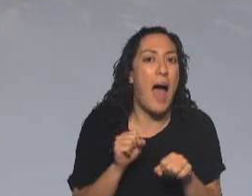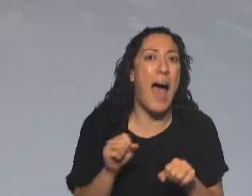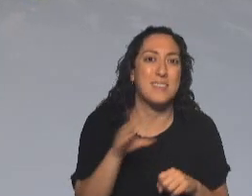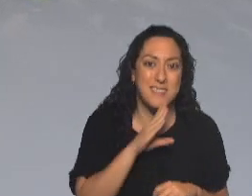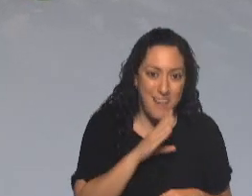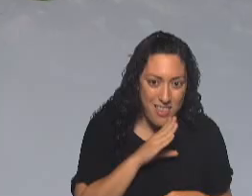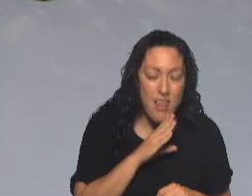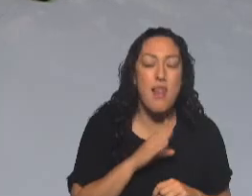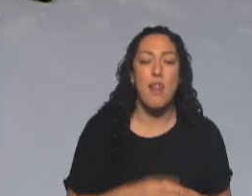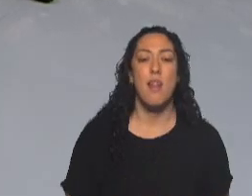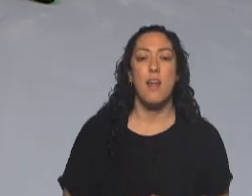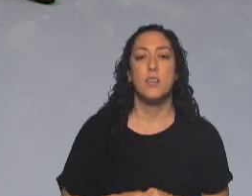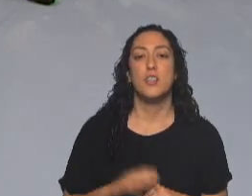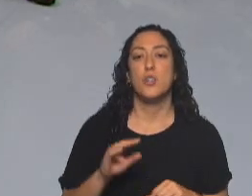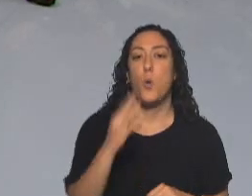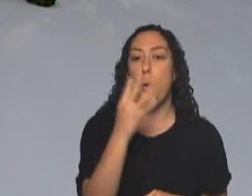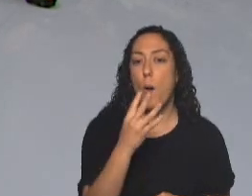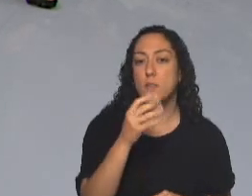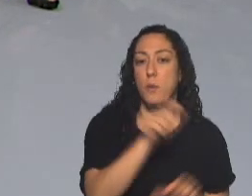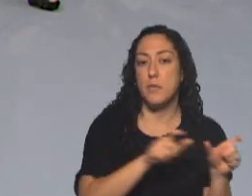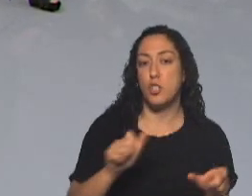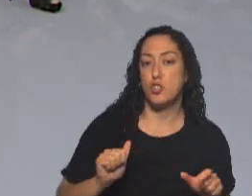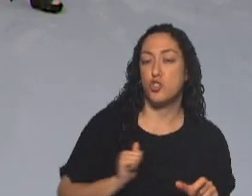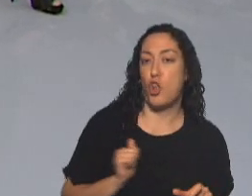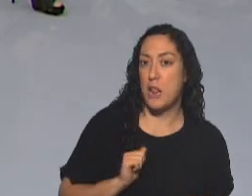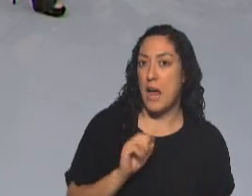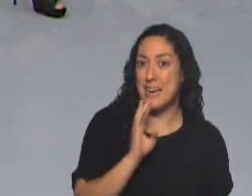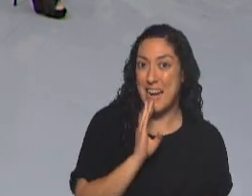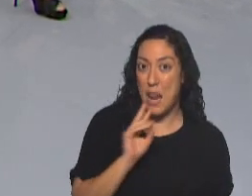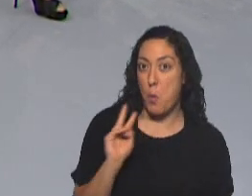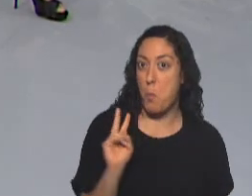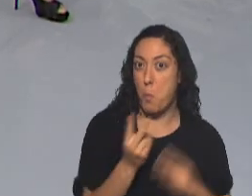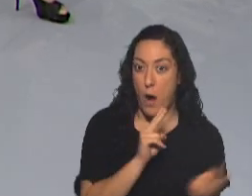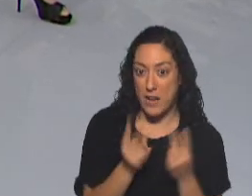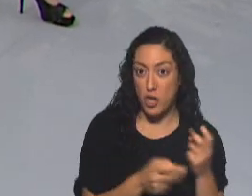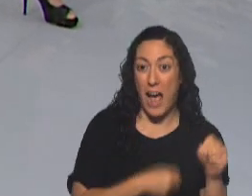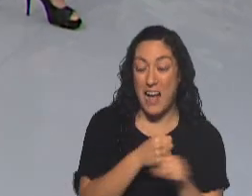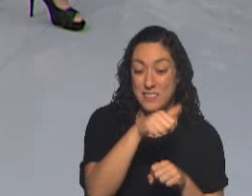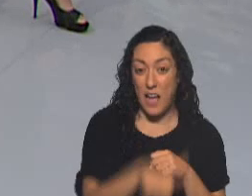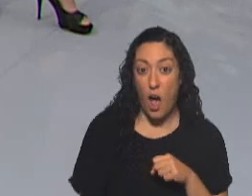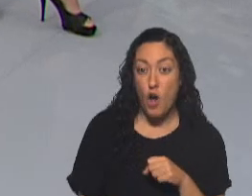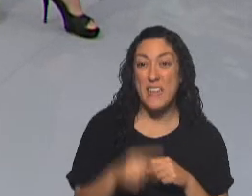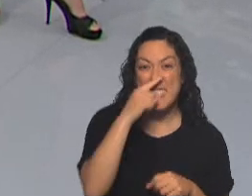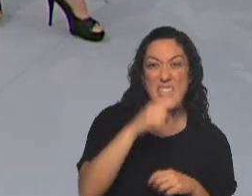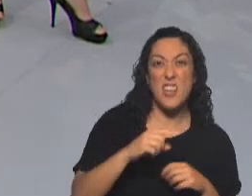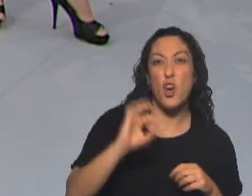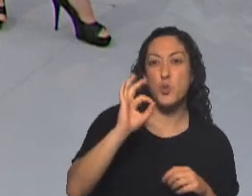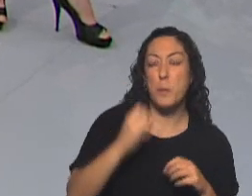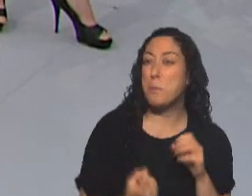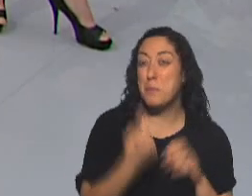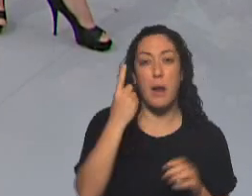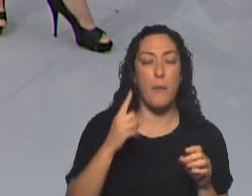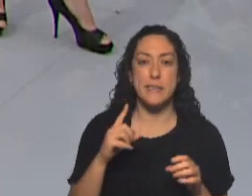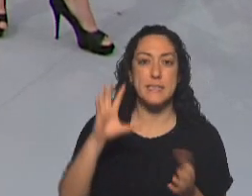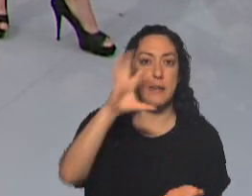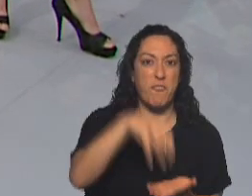calcula hasta ahora al menos 4 soldados israelíes muertos. Este es el peor ataque desde el 7 de octubre. Esto fue una base militar